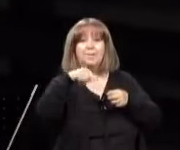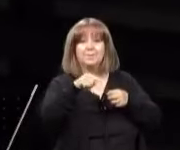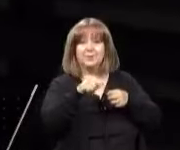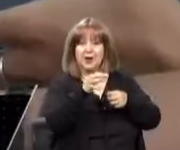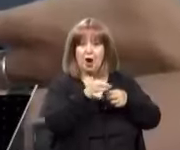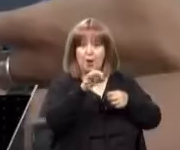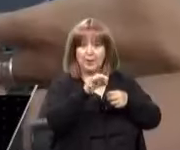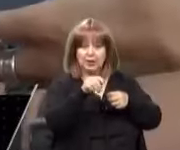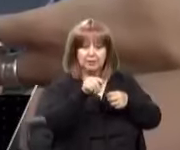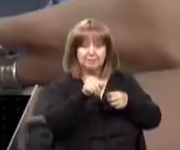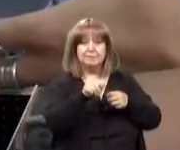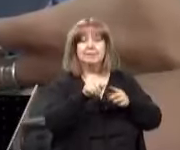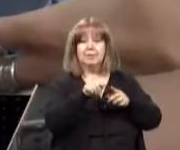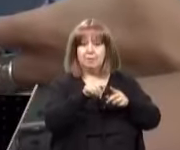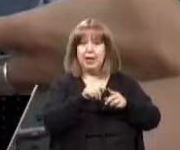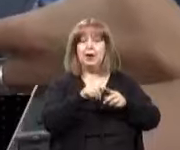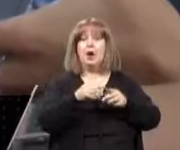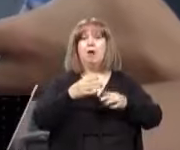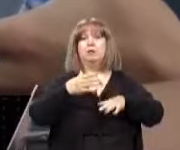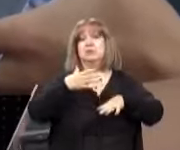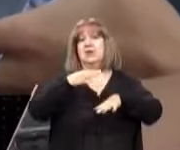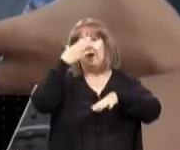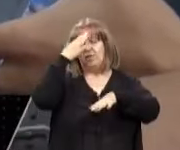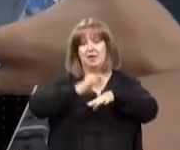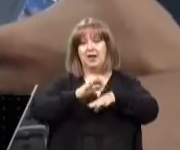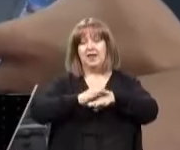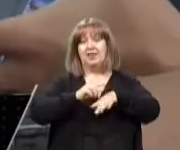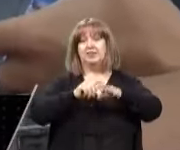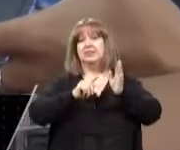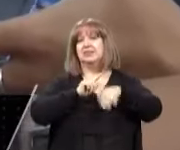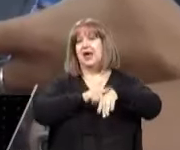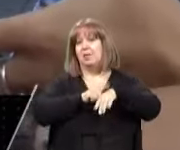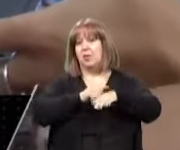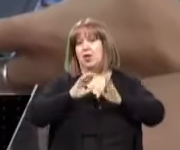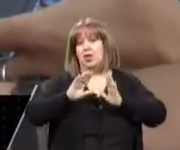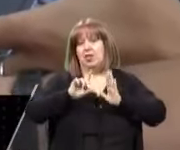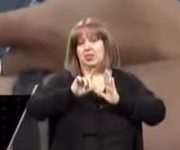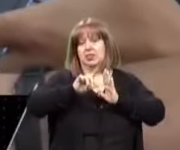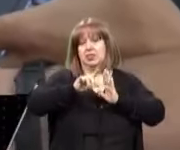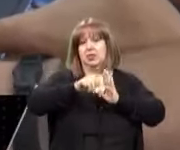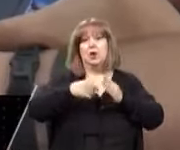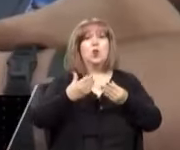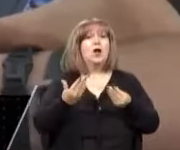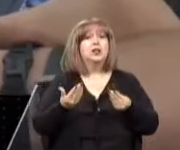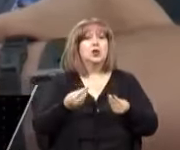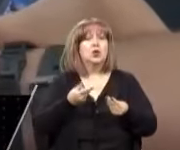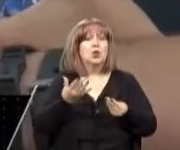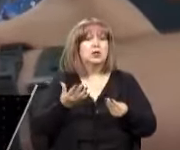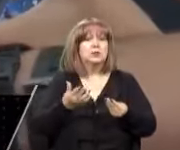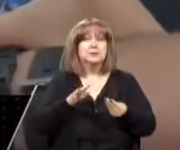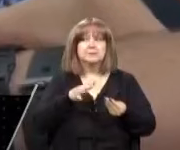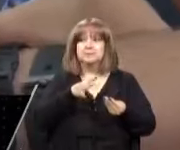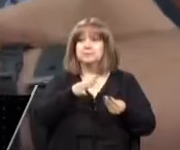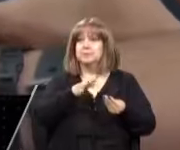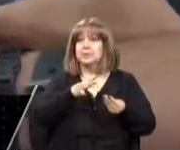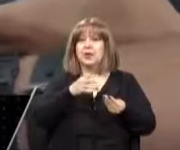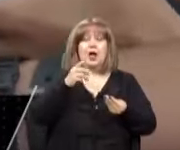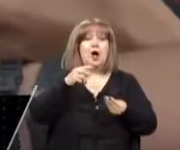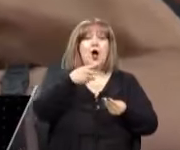curso de la enfermedad no es más grave. ¿Cuánto dura? En el aprendizaje que llevamos, las olas en términos generales han